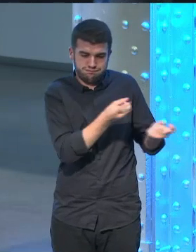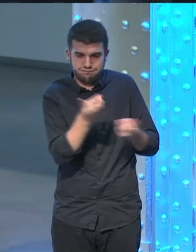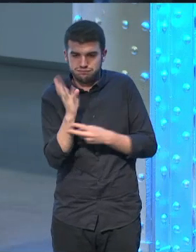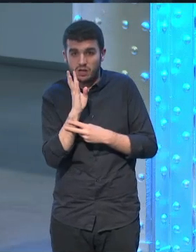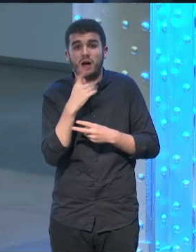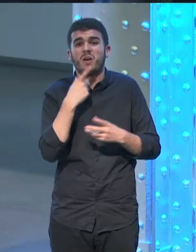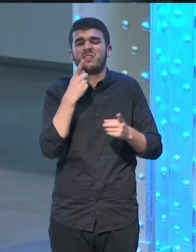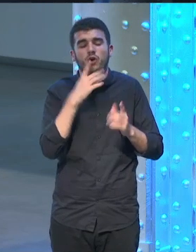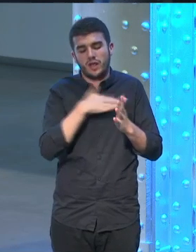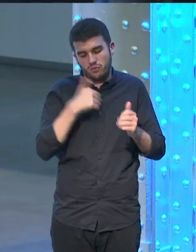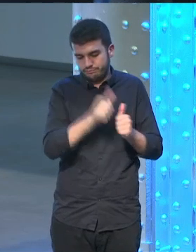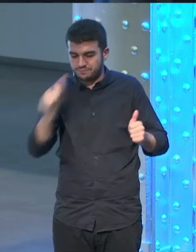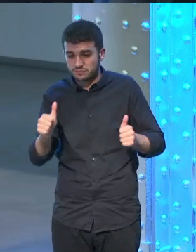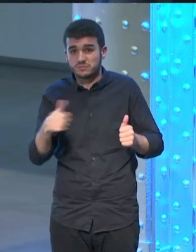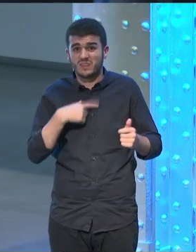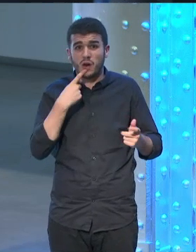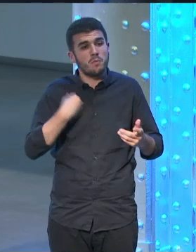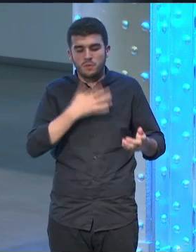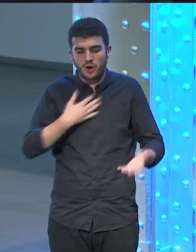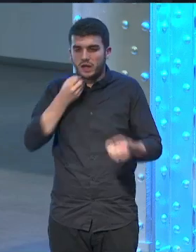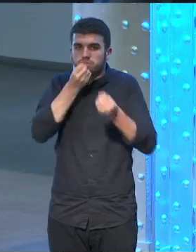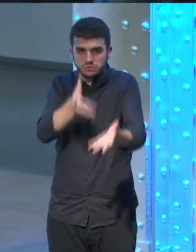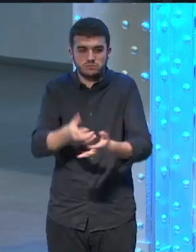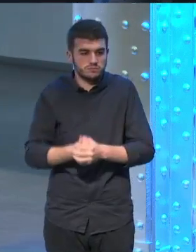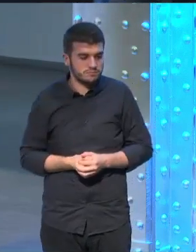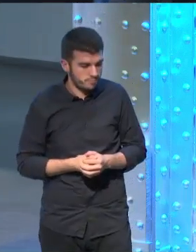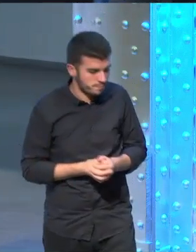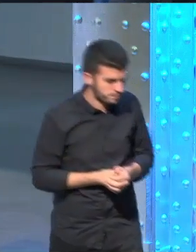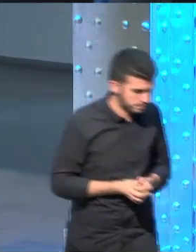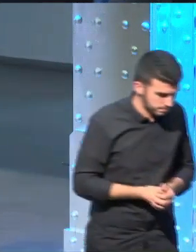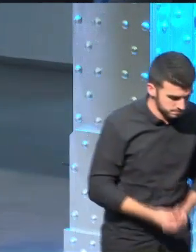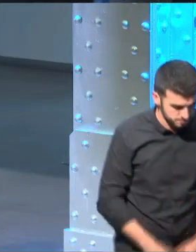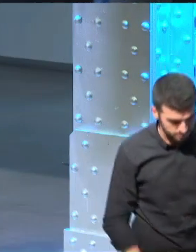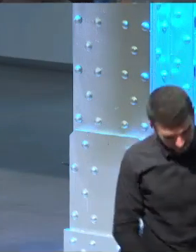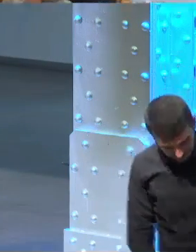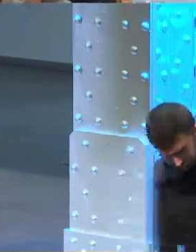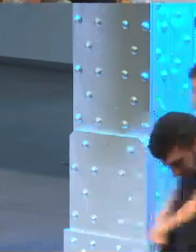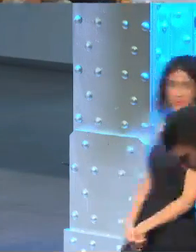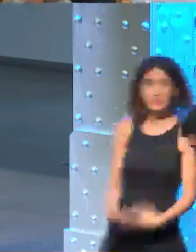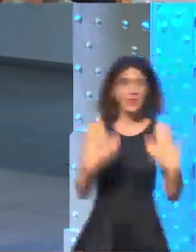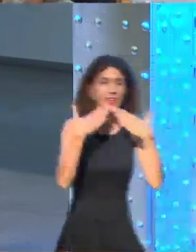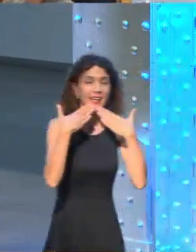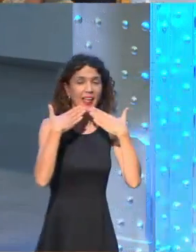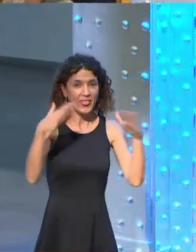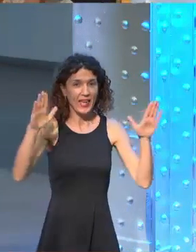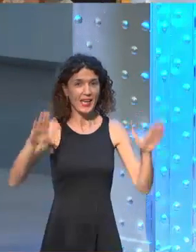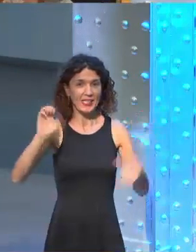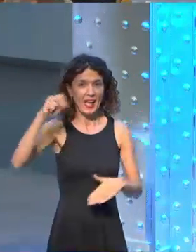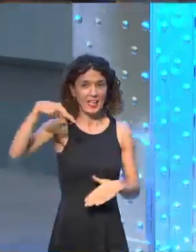todo lo contrario, pero más o menos es esto lo que quería contar. Gracias, Ángela. Tu